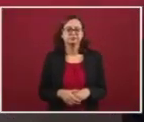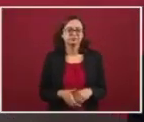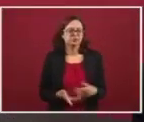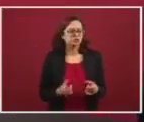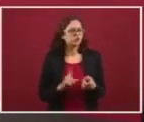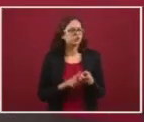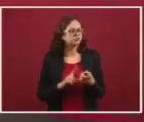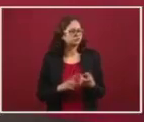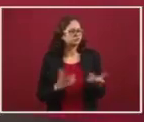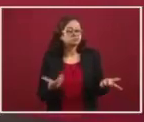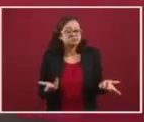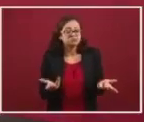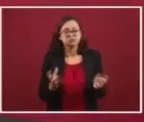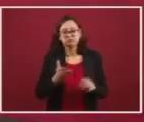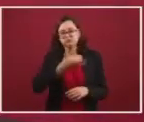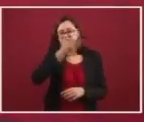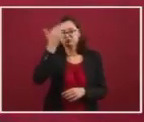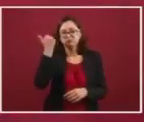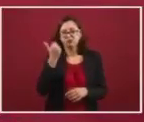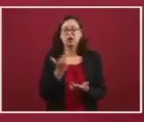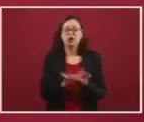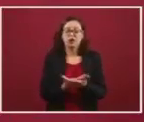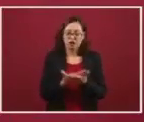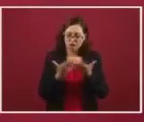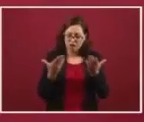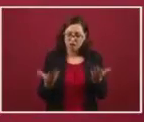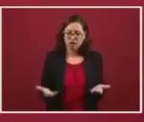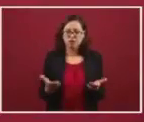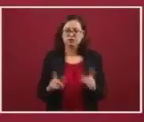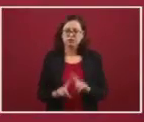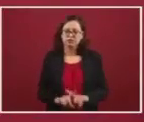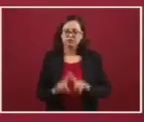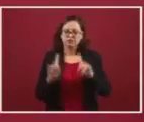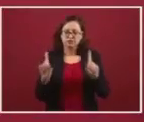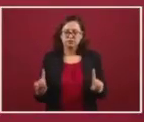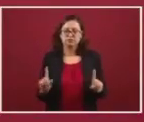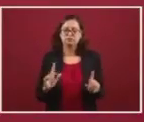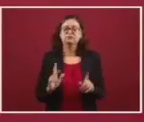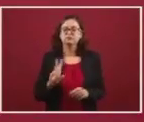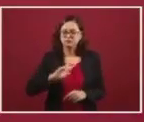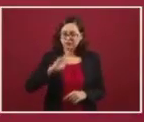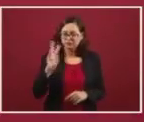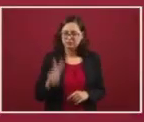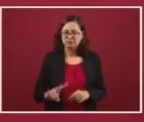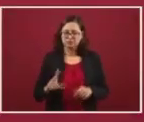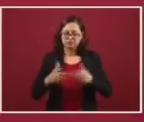incautaba. Ahora es público,